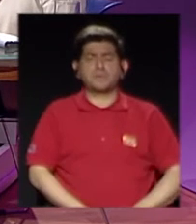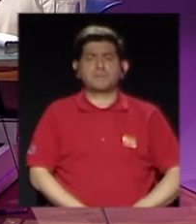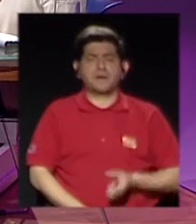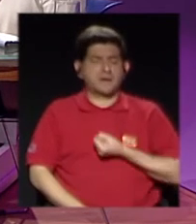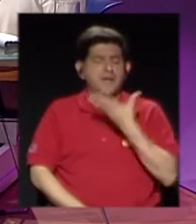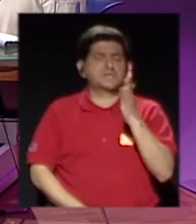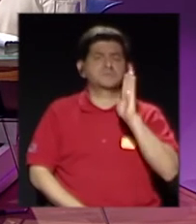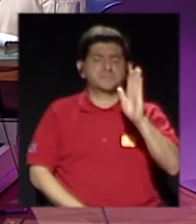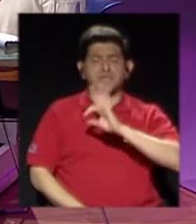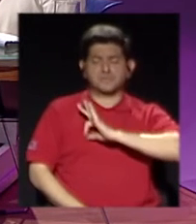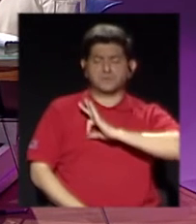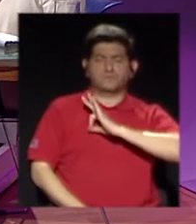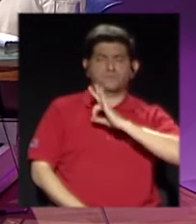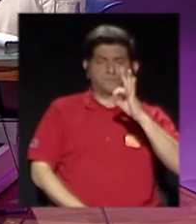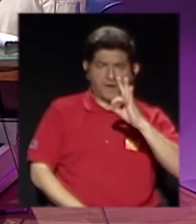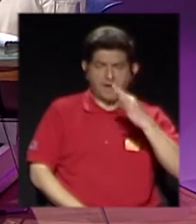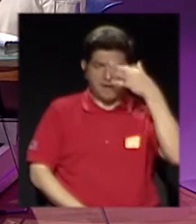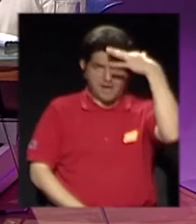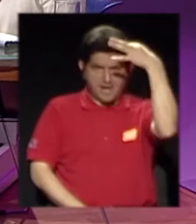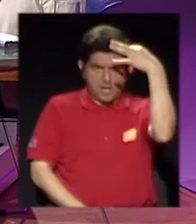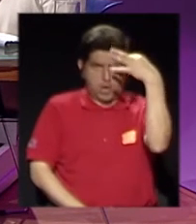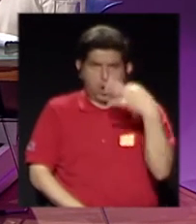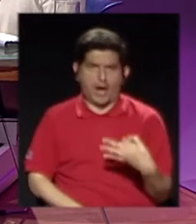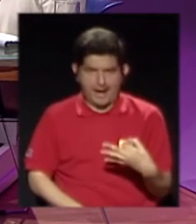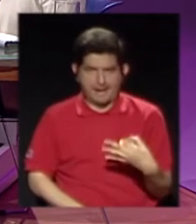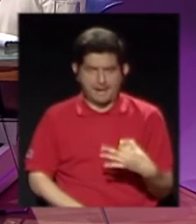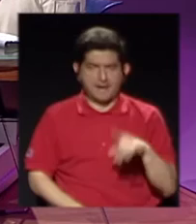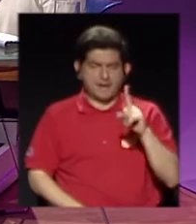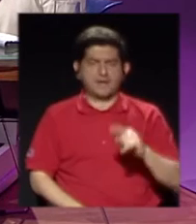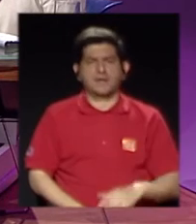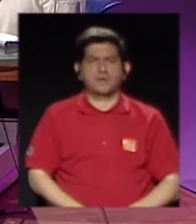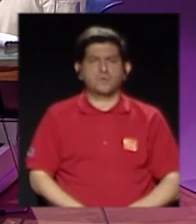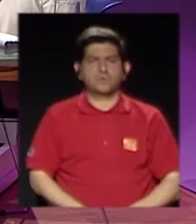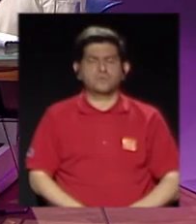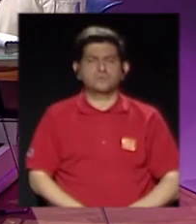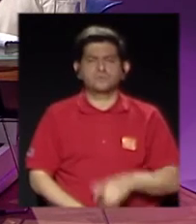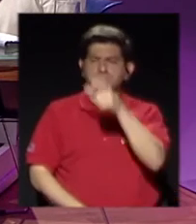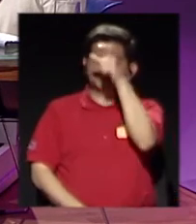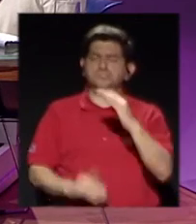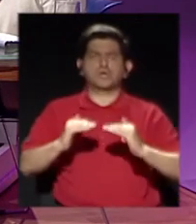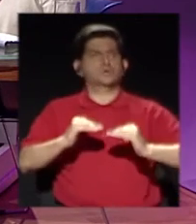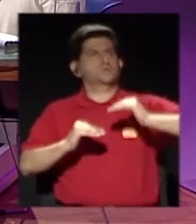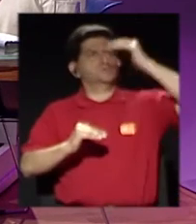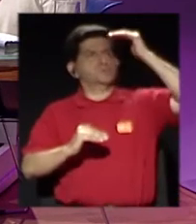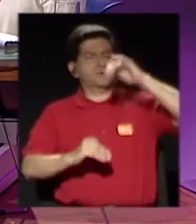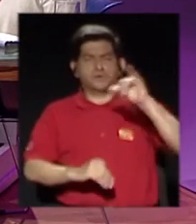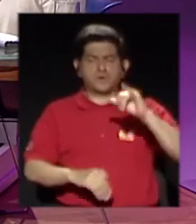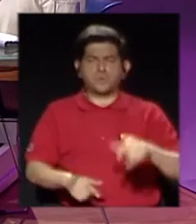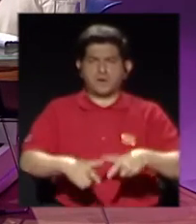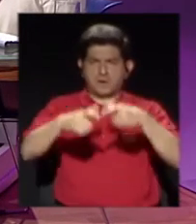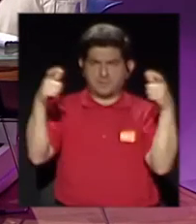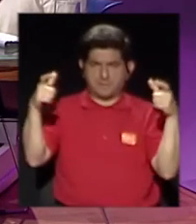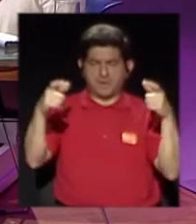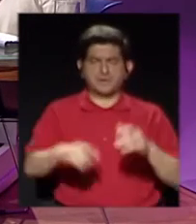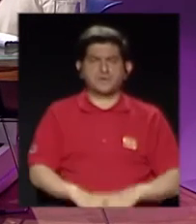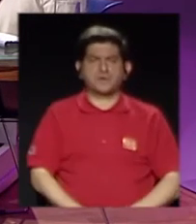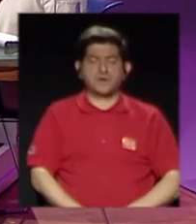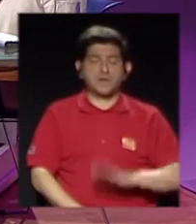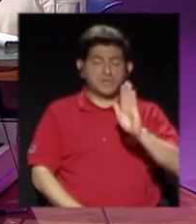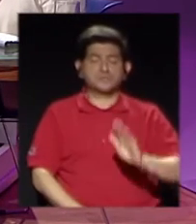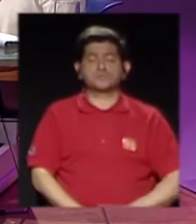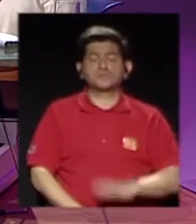para profesar la creencia en un ser profeso un ser superior y por supuesto la gran mayoría para profesar su